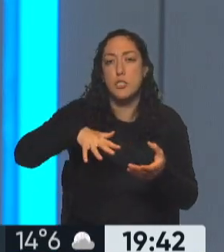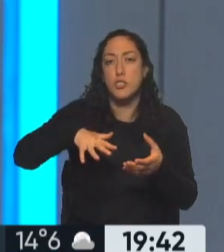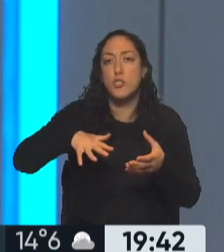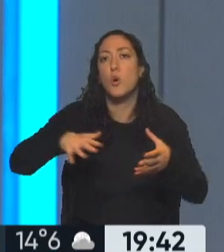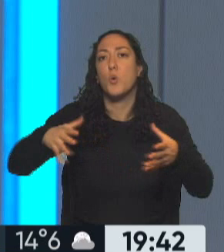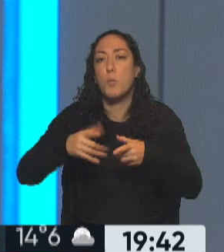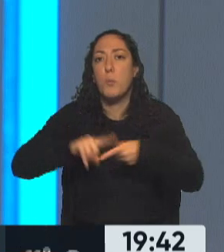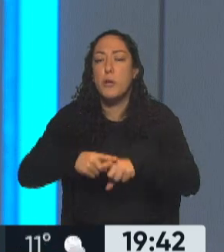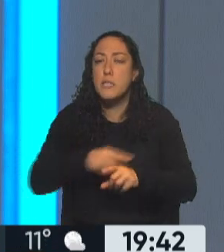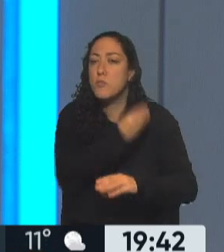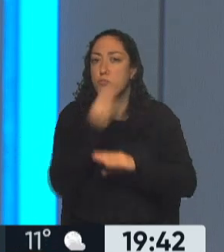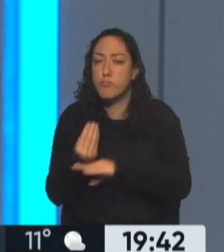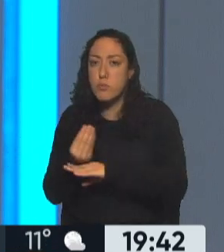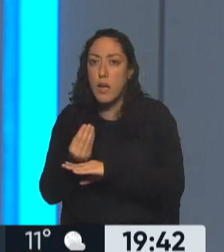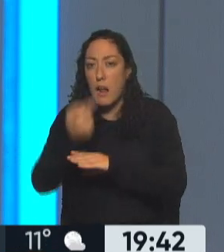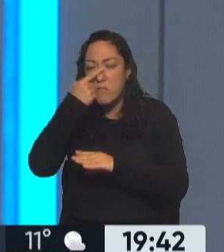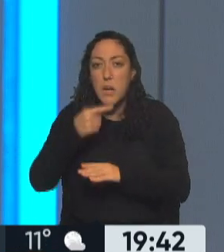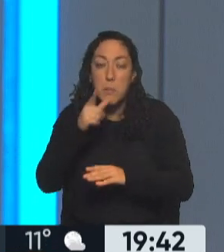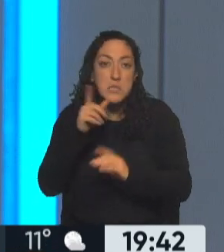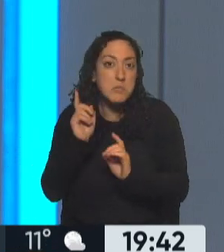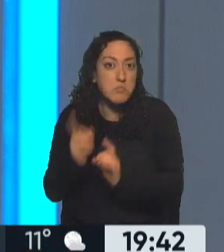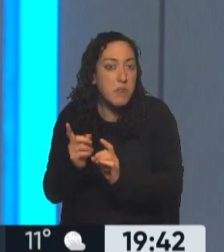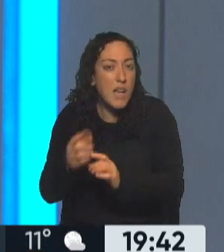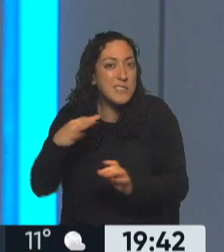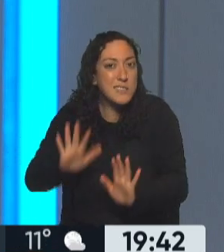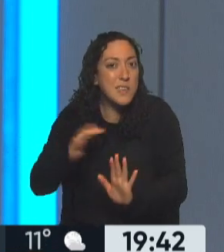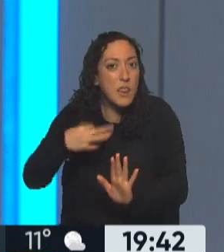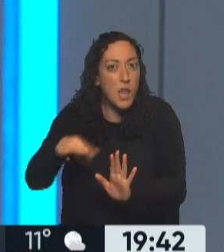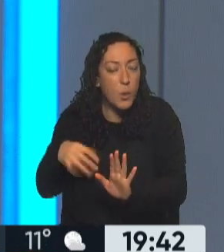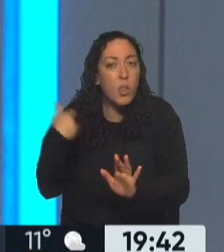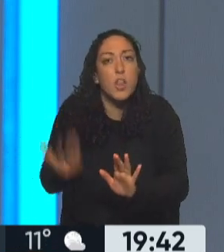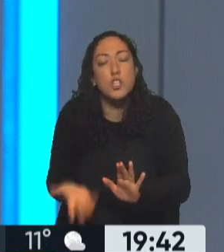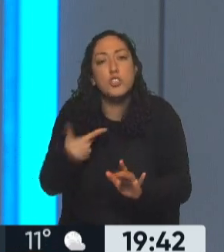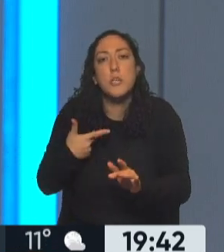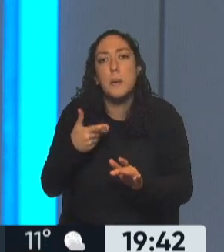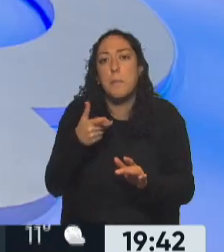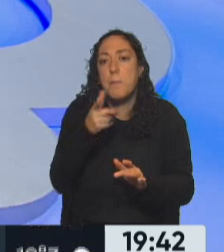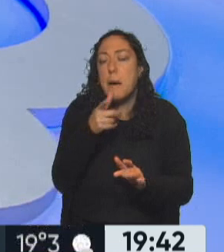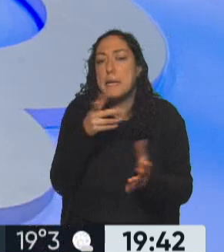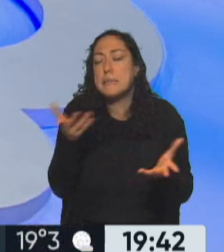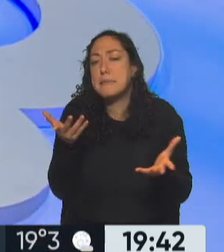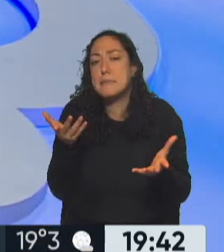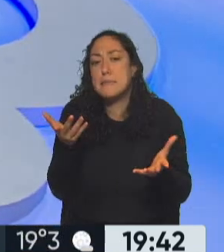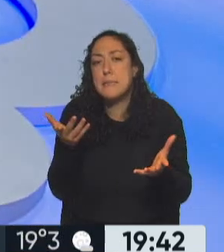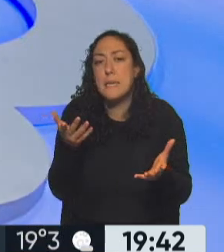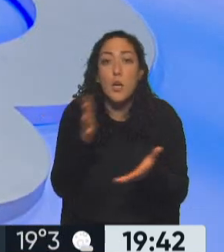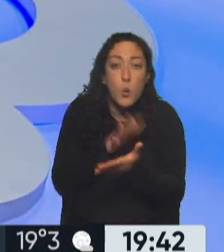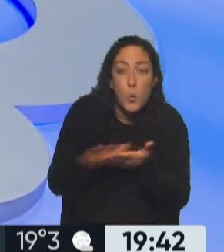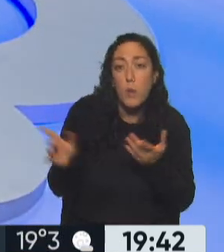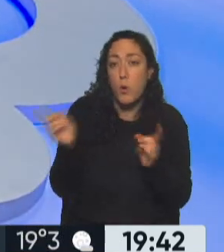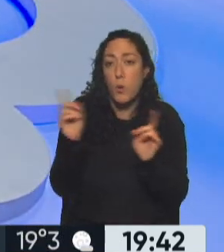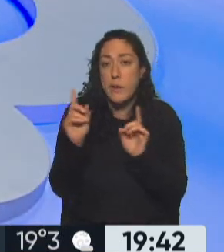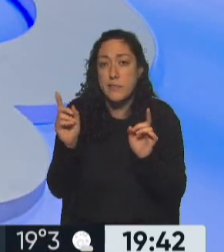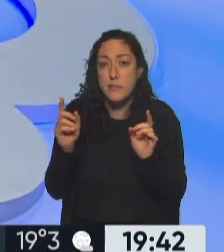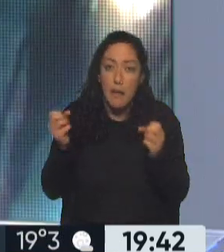termina conformando como statu quo, y a partir de eso entonces deja de ser un poco lo rebelde, ¿no? Lo distinto. Ahí